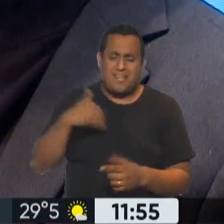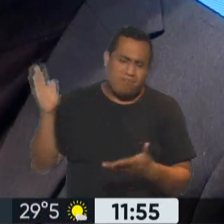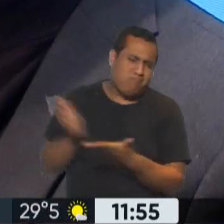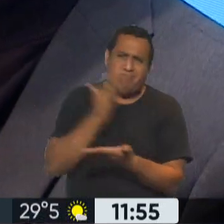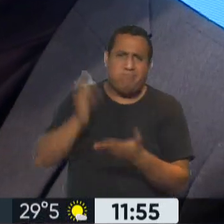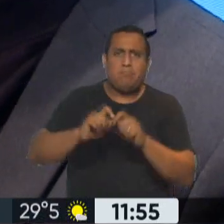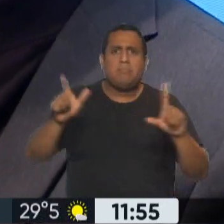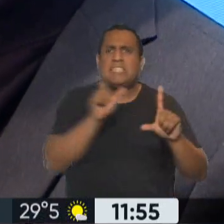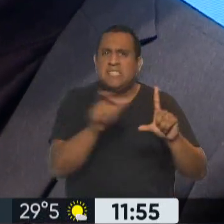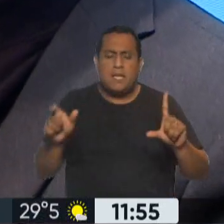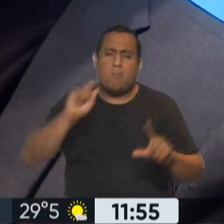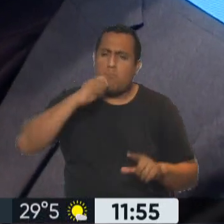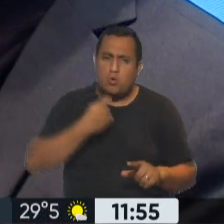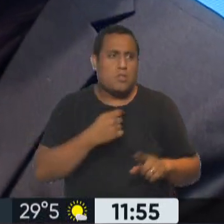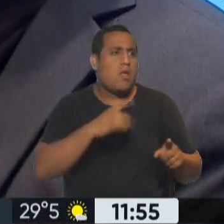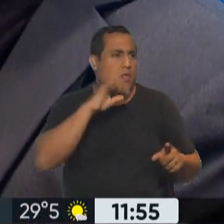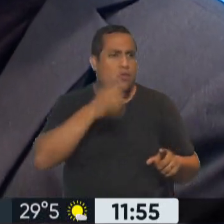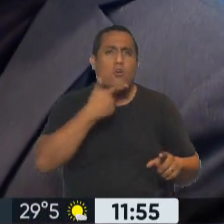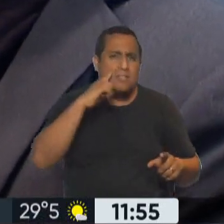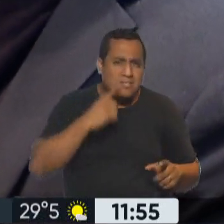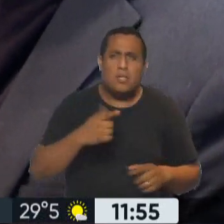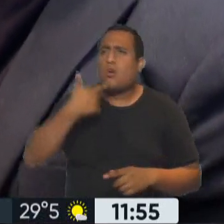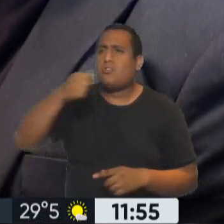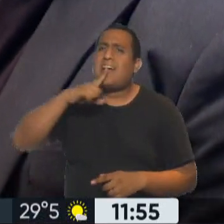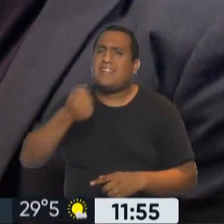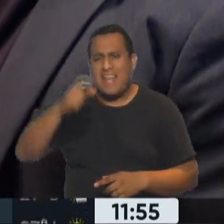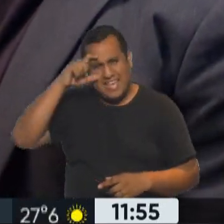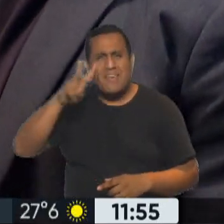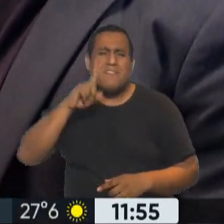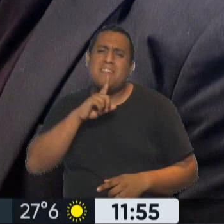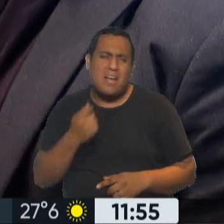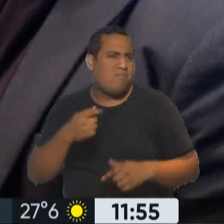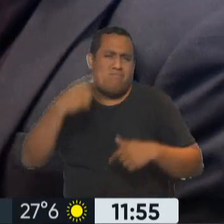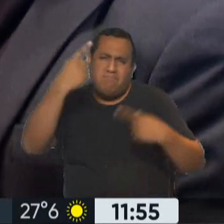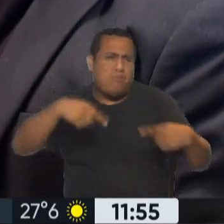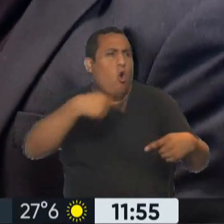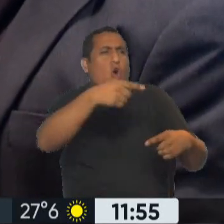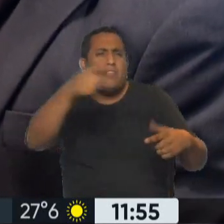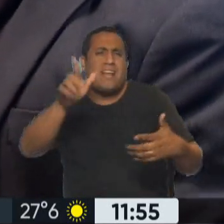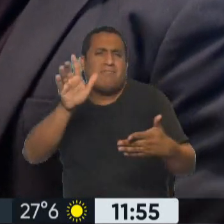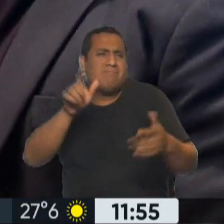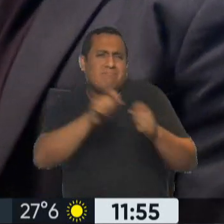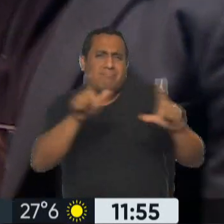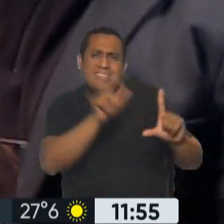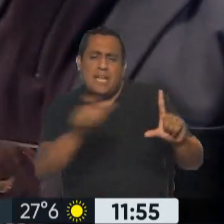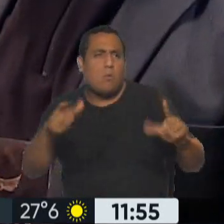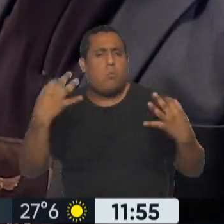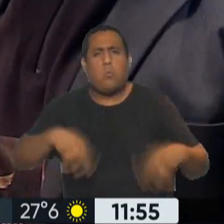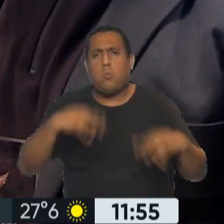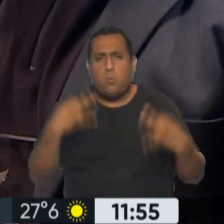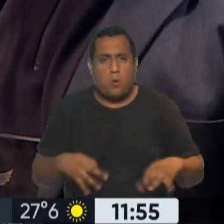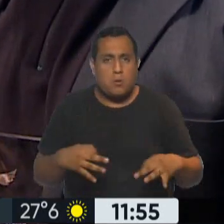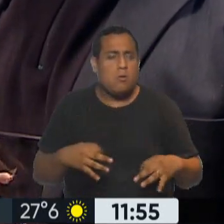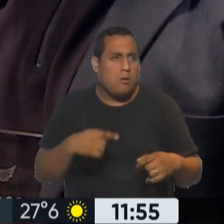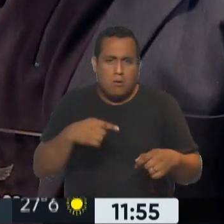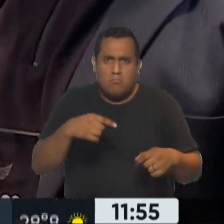series maravillosas, no solamente Yossi, Santa Evita, todas las que estuvieron esta noche acá y que también fueron premiadas, son alucinantes y son hechas por